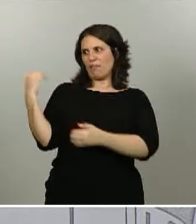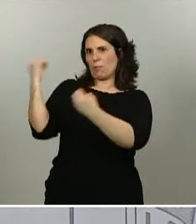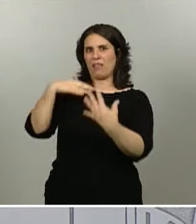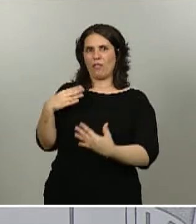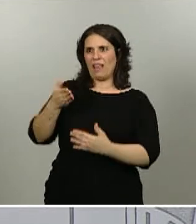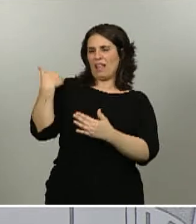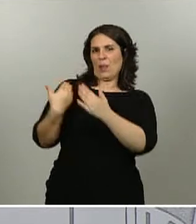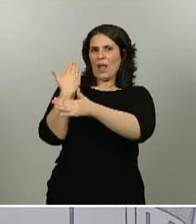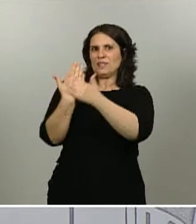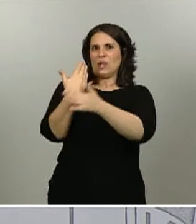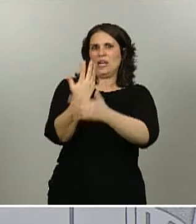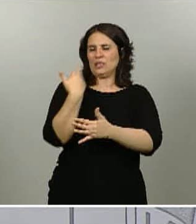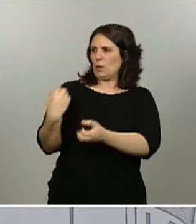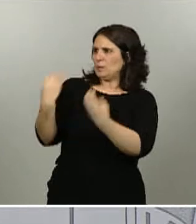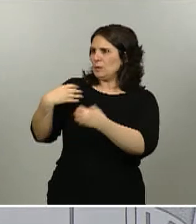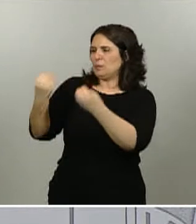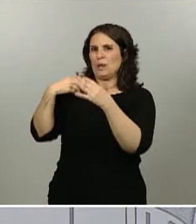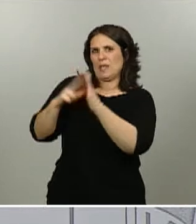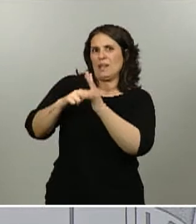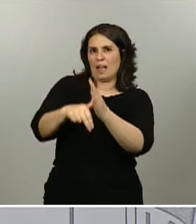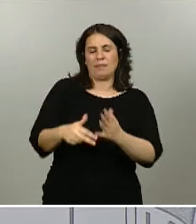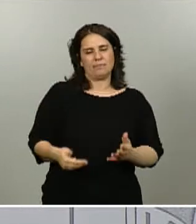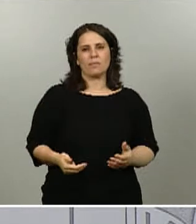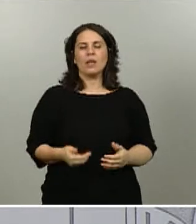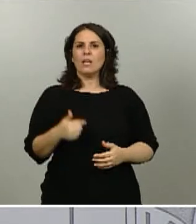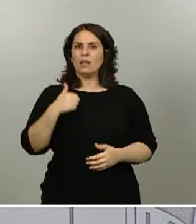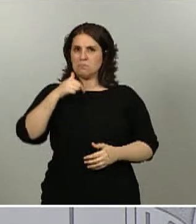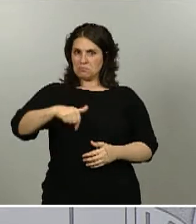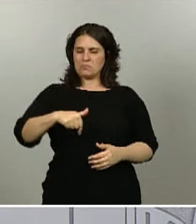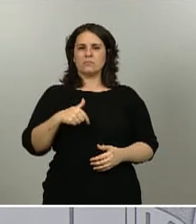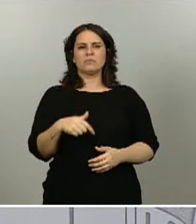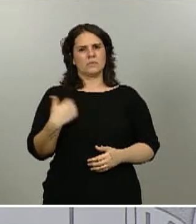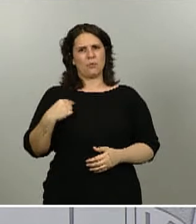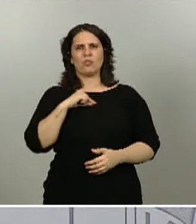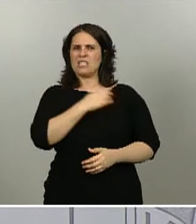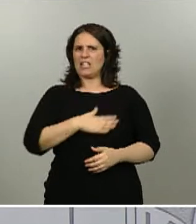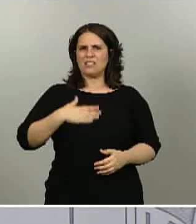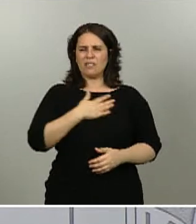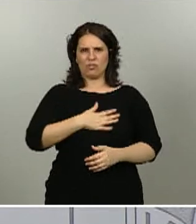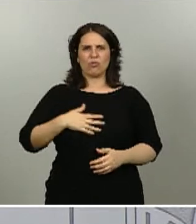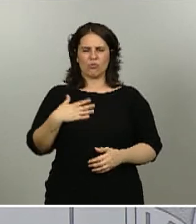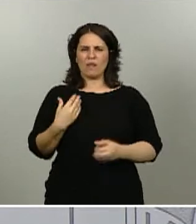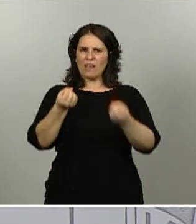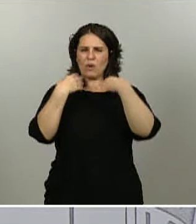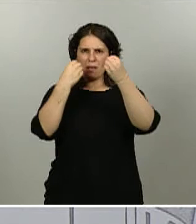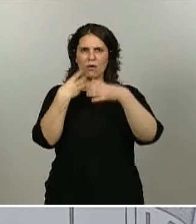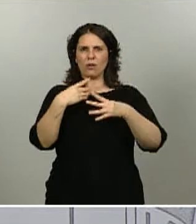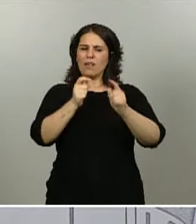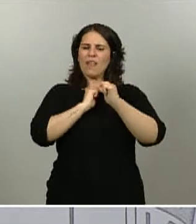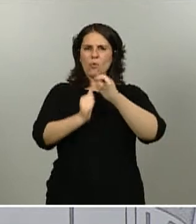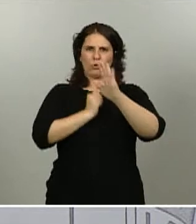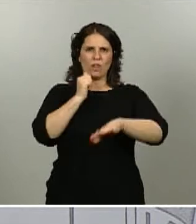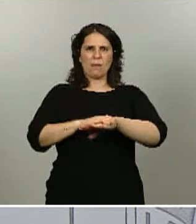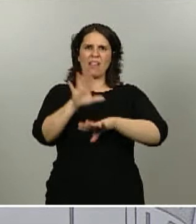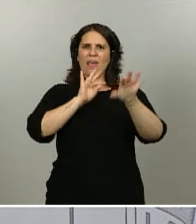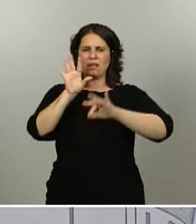comunidades autónomas, estamos cada vez más satisfechos de la calidad de la información y de la oportunidad que nos permite a la hora de tomar decisiones, pero sí que es cierto